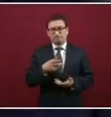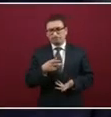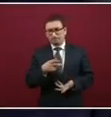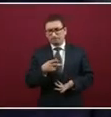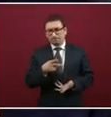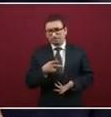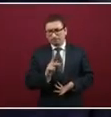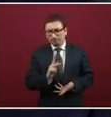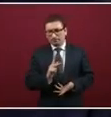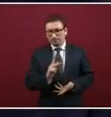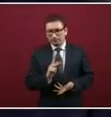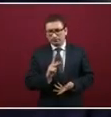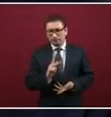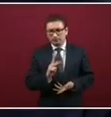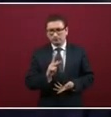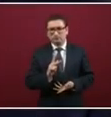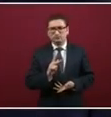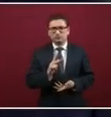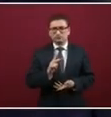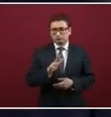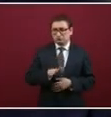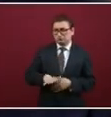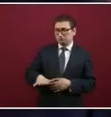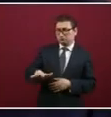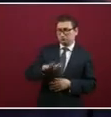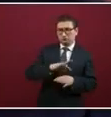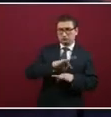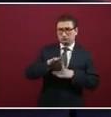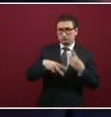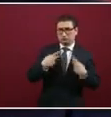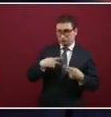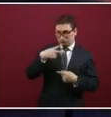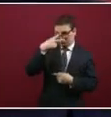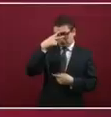afortunadamente no es nuestro pueblo, o la mayoría de nuestro pueblo,